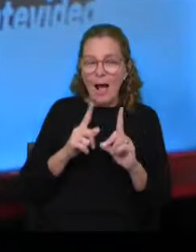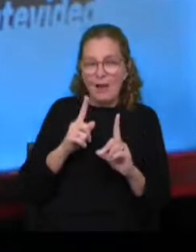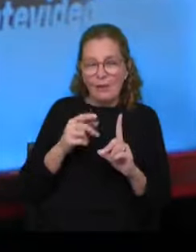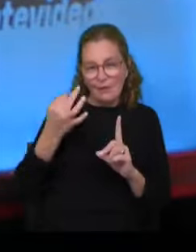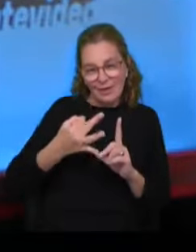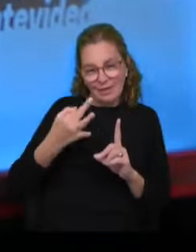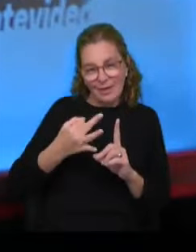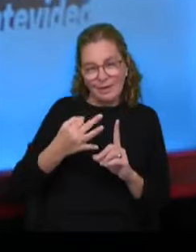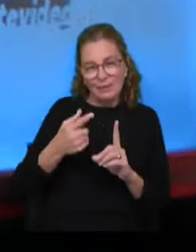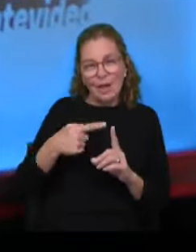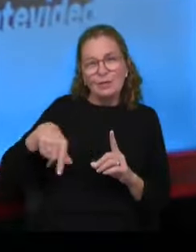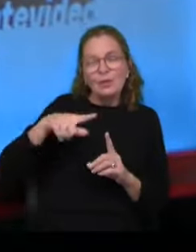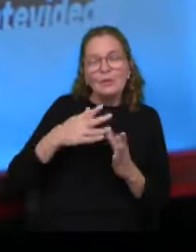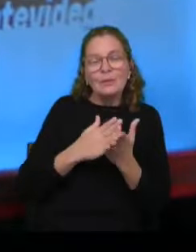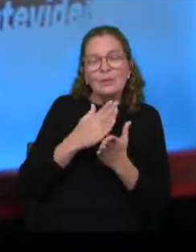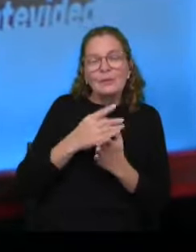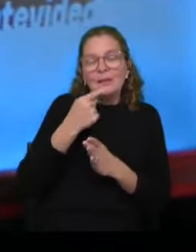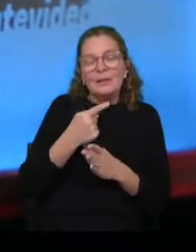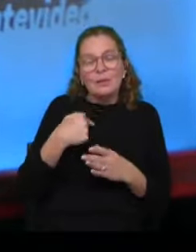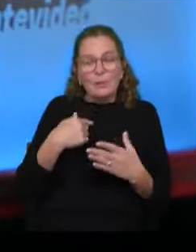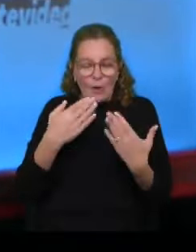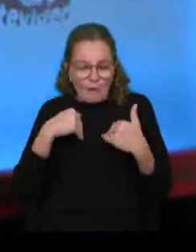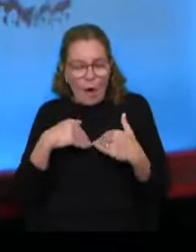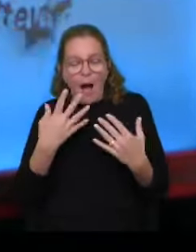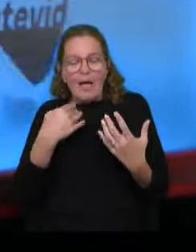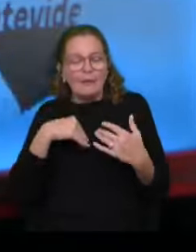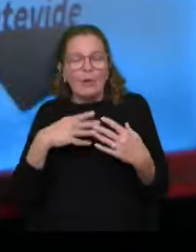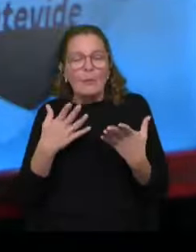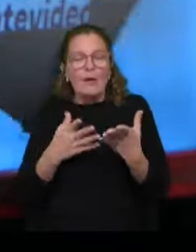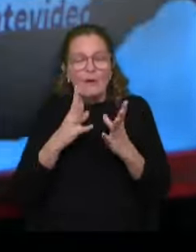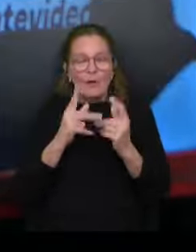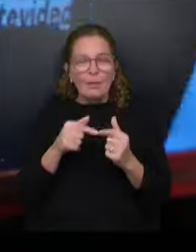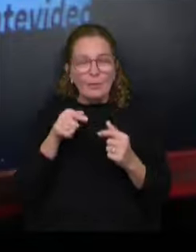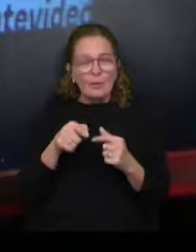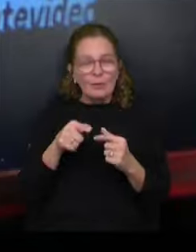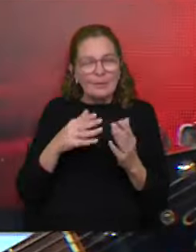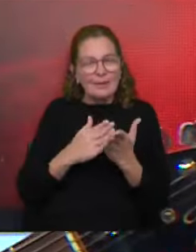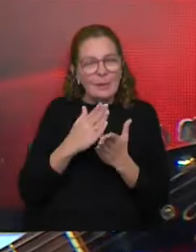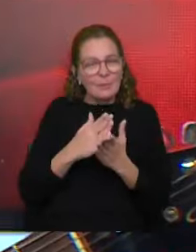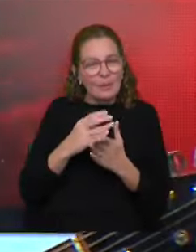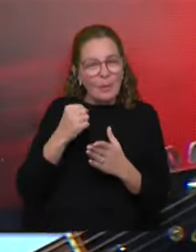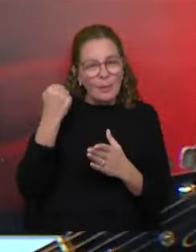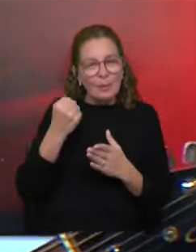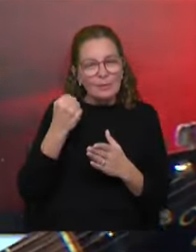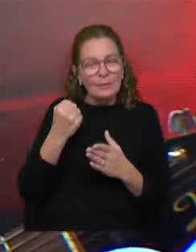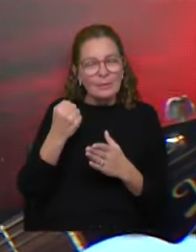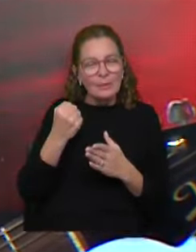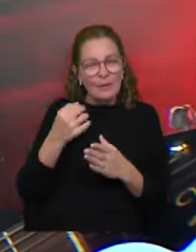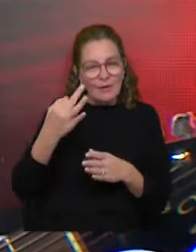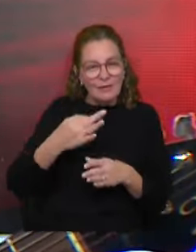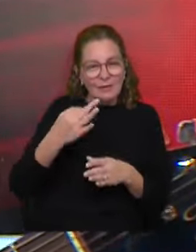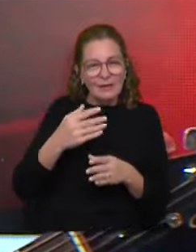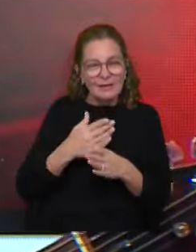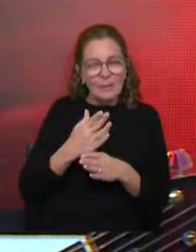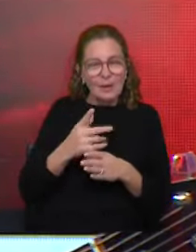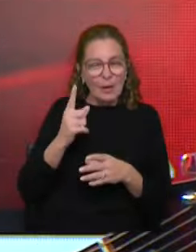realmente... Nosotros a todos siempre uno dice, tengo mi estilo, ¿no? Pero en tu caso me parece que tiene un peso a defender, que es real, que vos escuchás